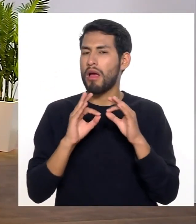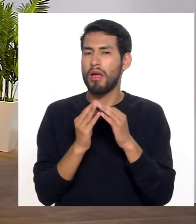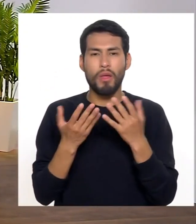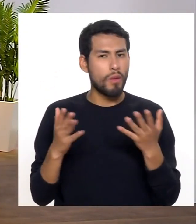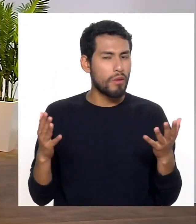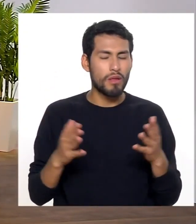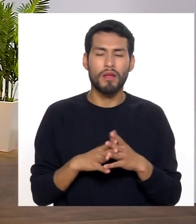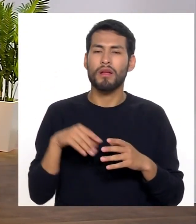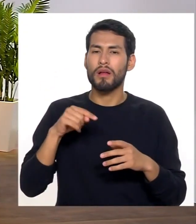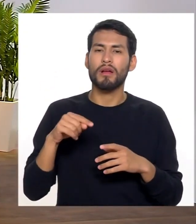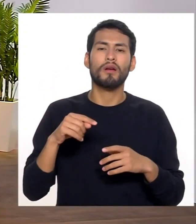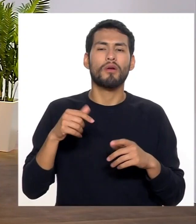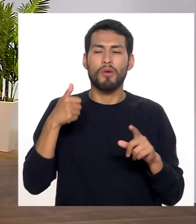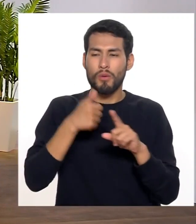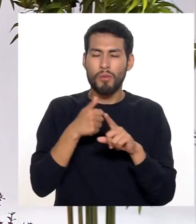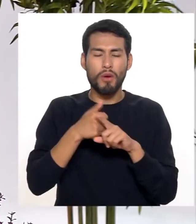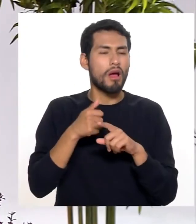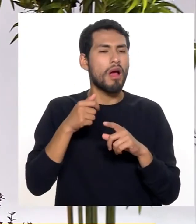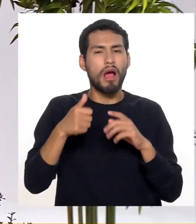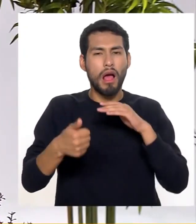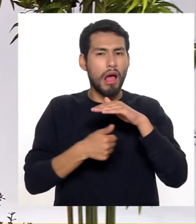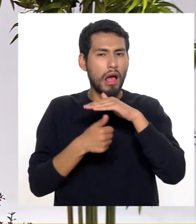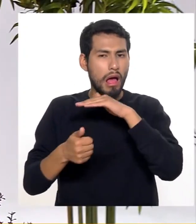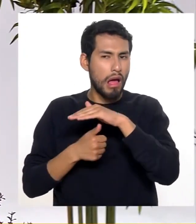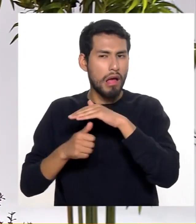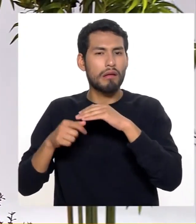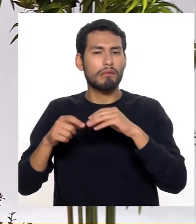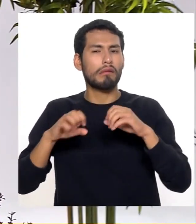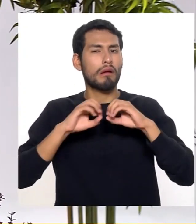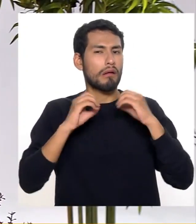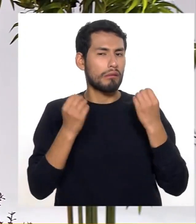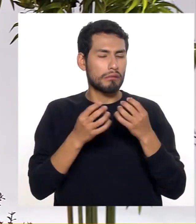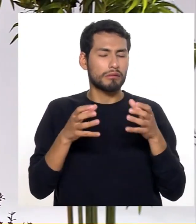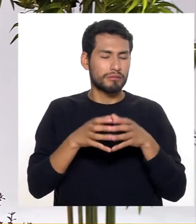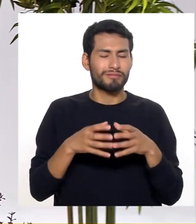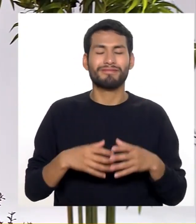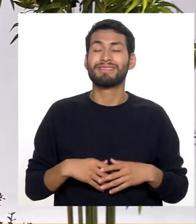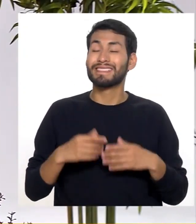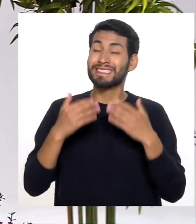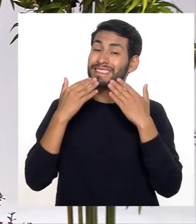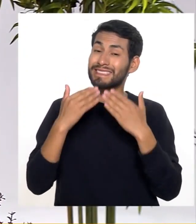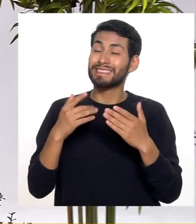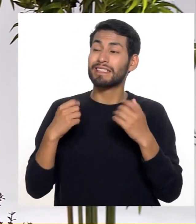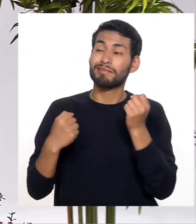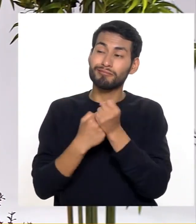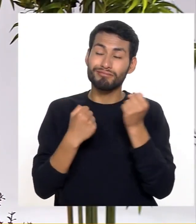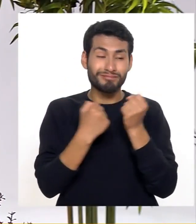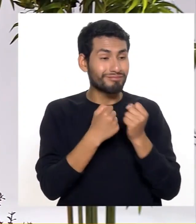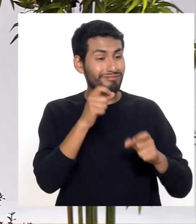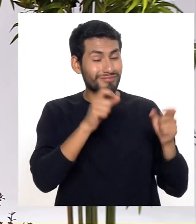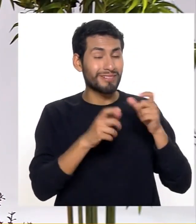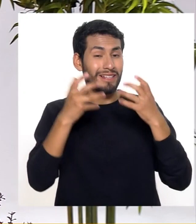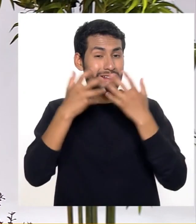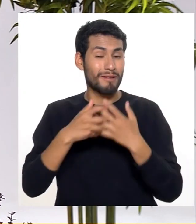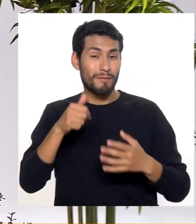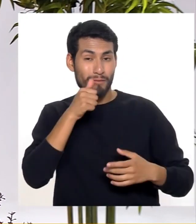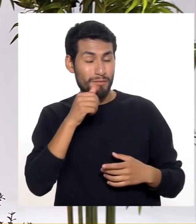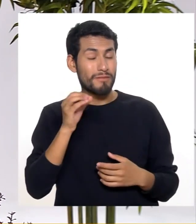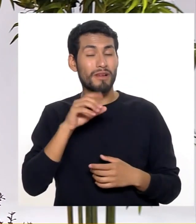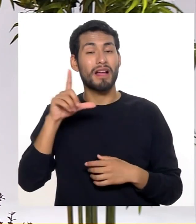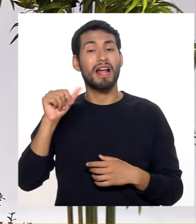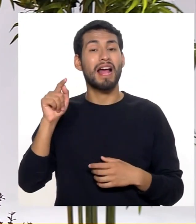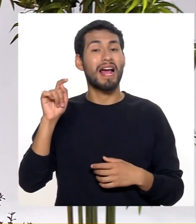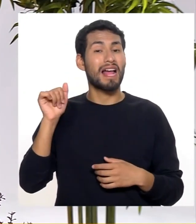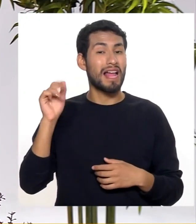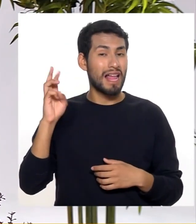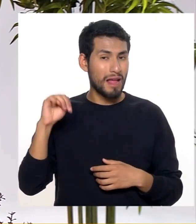familia, institucionalizados. Y gracias al apoyo de muchos aliados de la empresa privada como Latam,